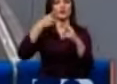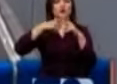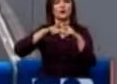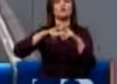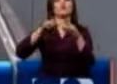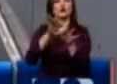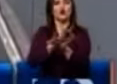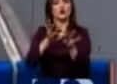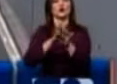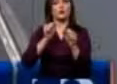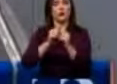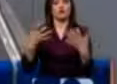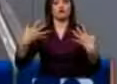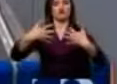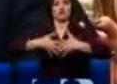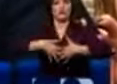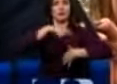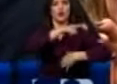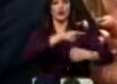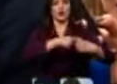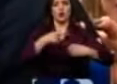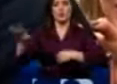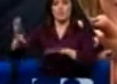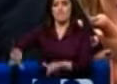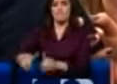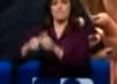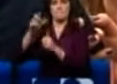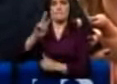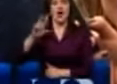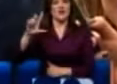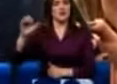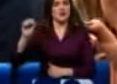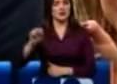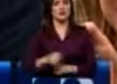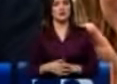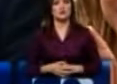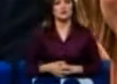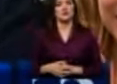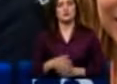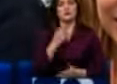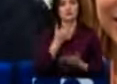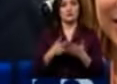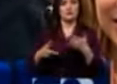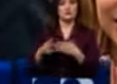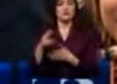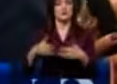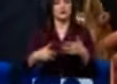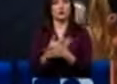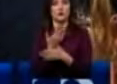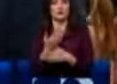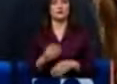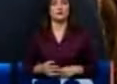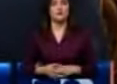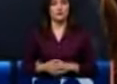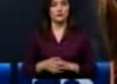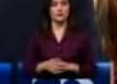mejorar la conectividad entre Quito y Los Valles. Gracias al nuevo intercambiador que estamos inaugurando el día de hoy, estamos